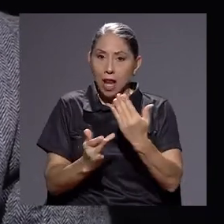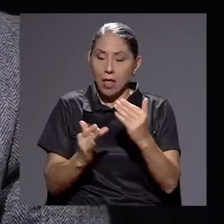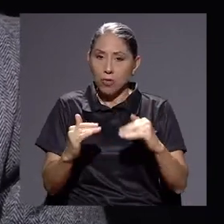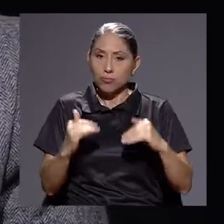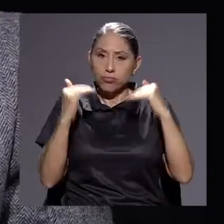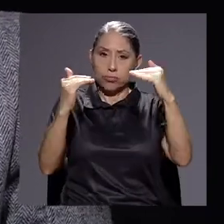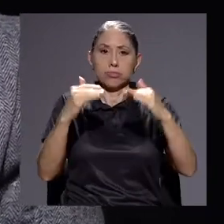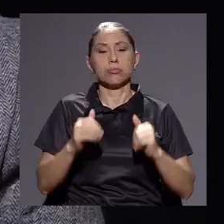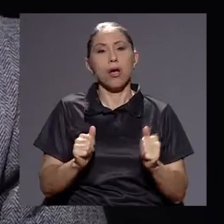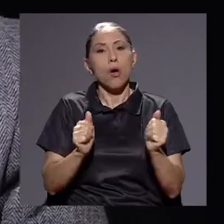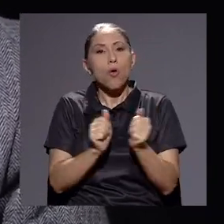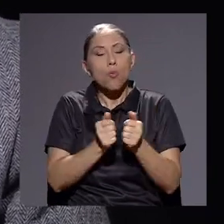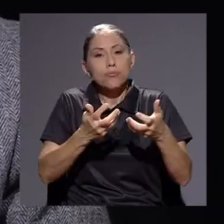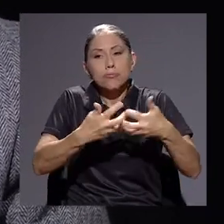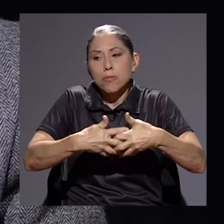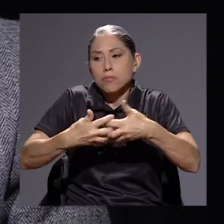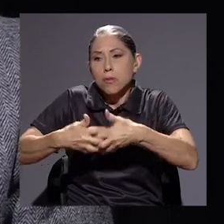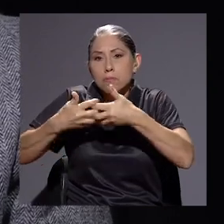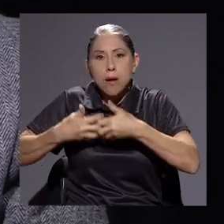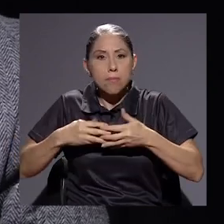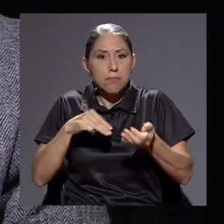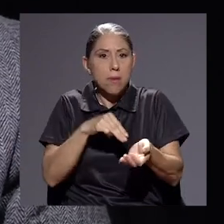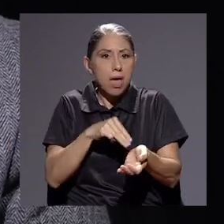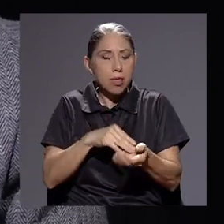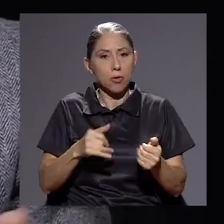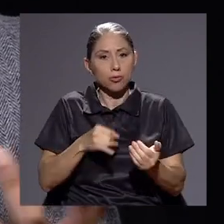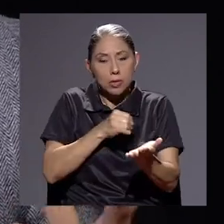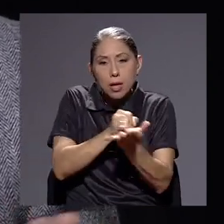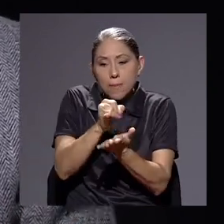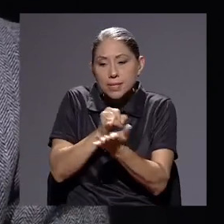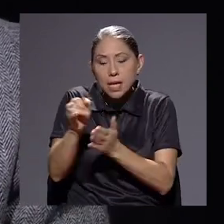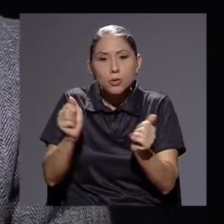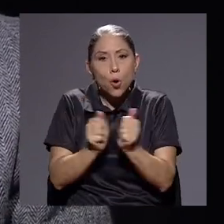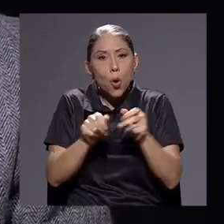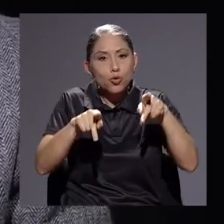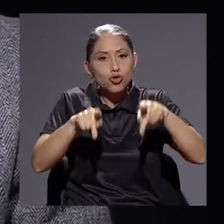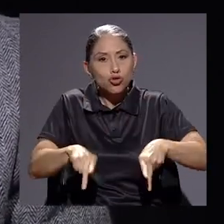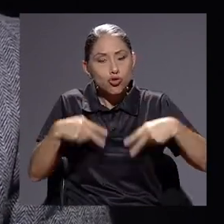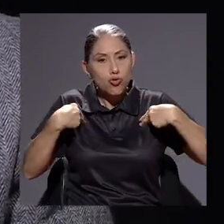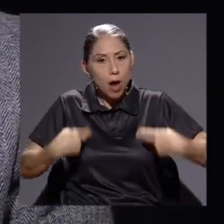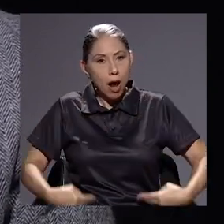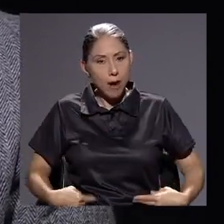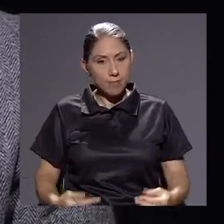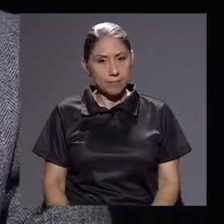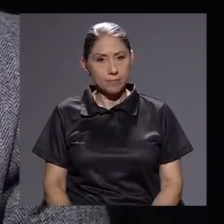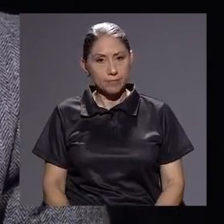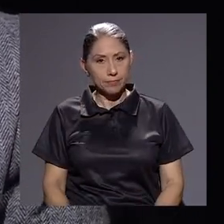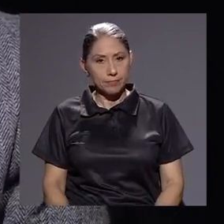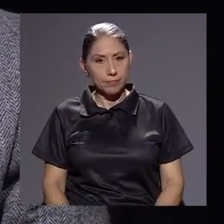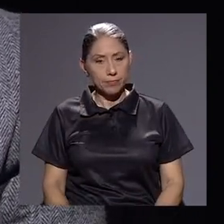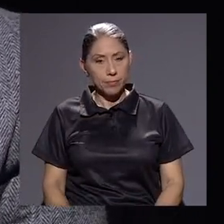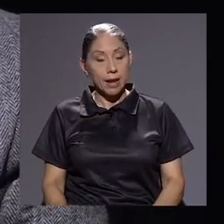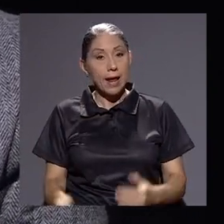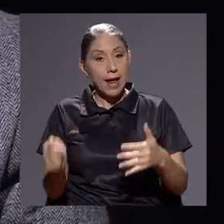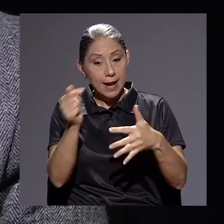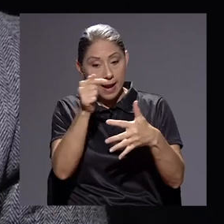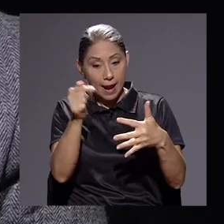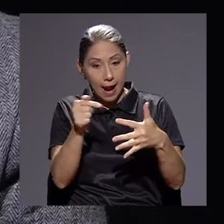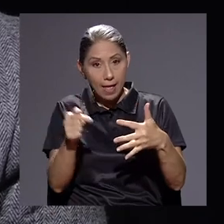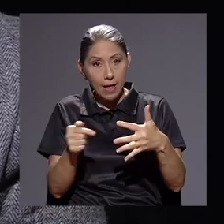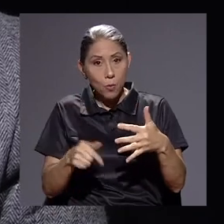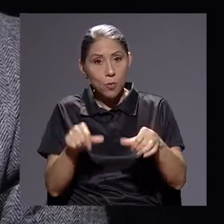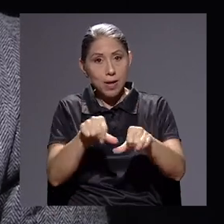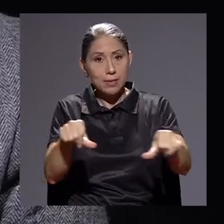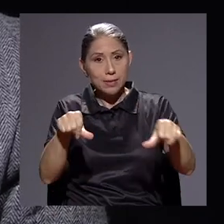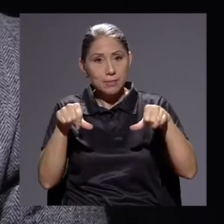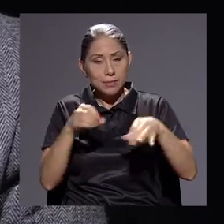alta tecnología, dispositivos médicos, investigación con seres humanos. Y en cada una de estas